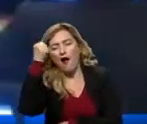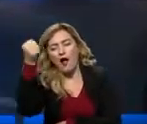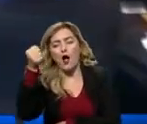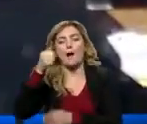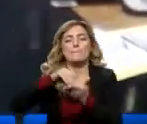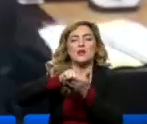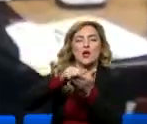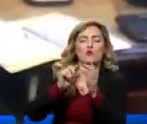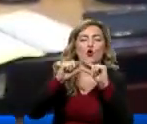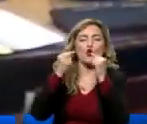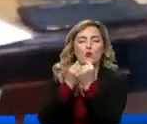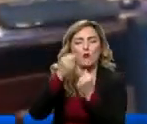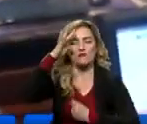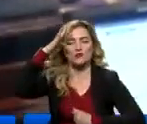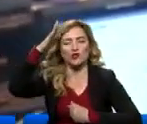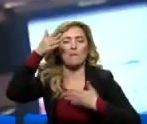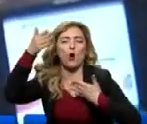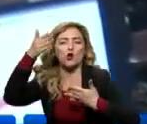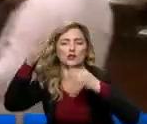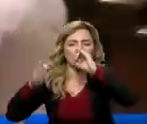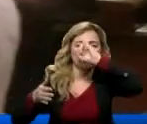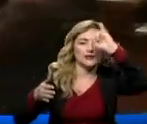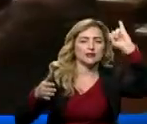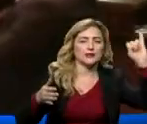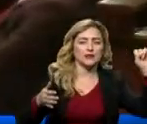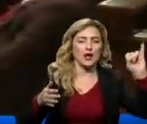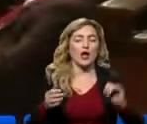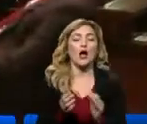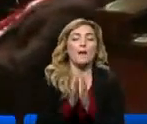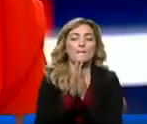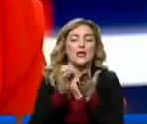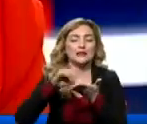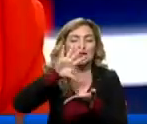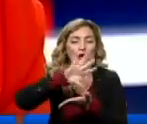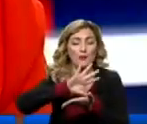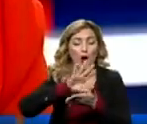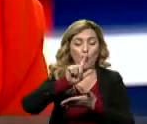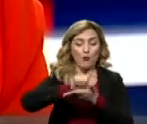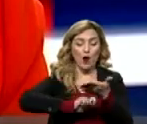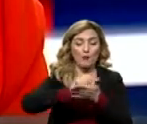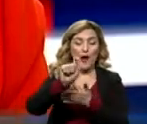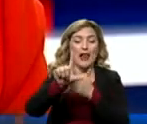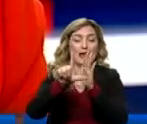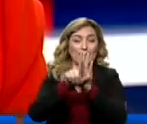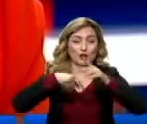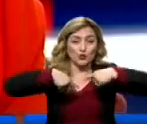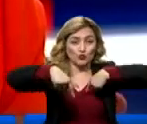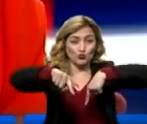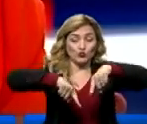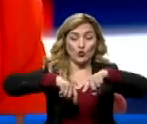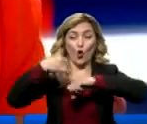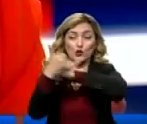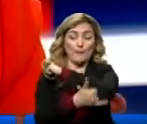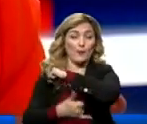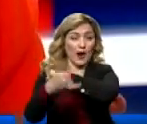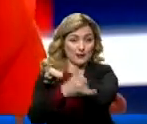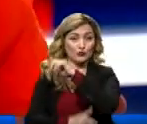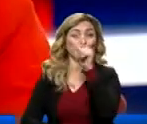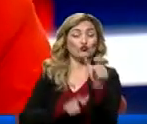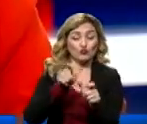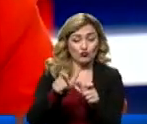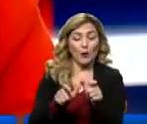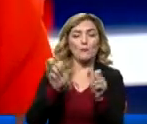La ministra insistió en la necesidad de que la Asamblea apruebe la Ley de Movilidad Humana, que permita procedimientos expeditos para